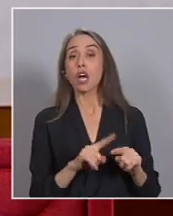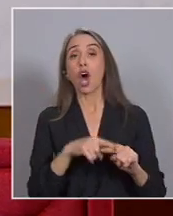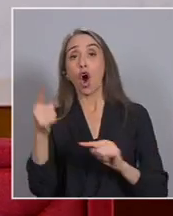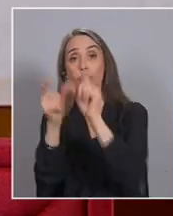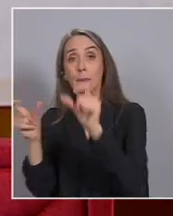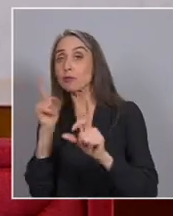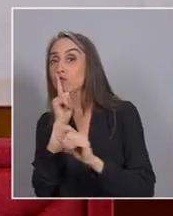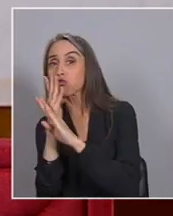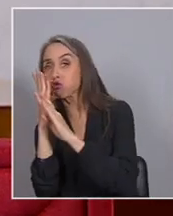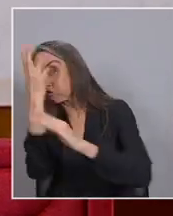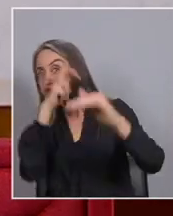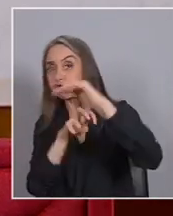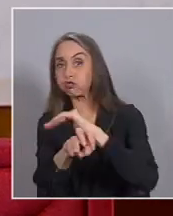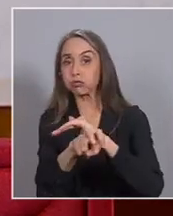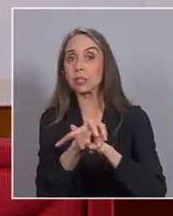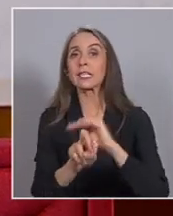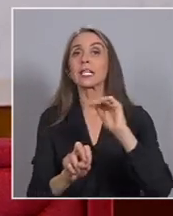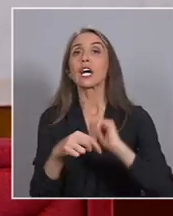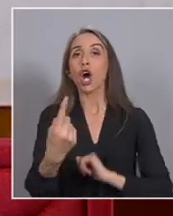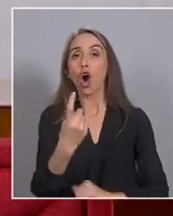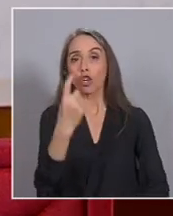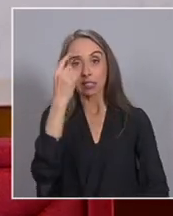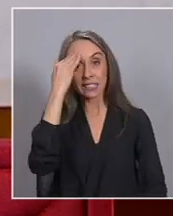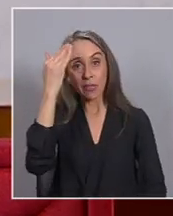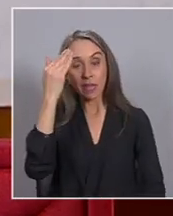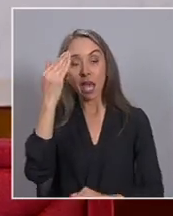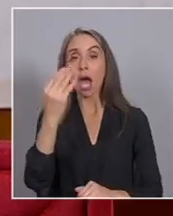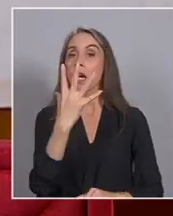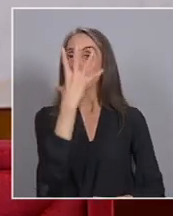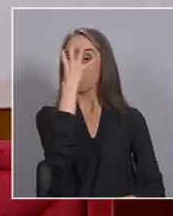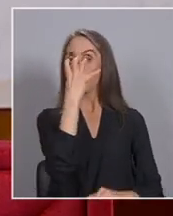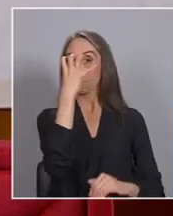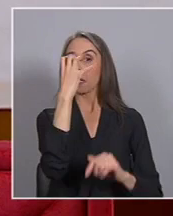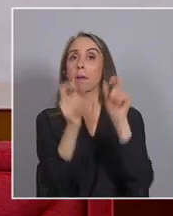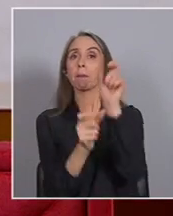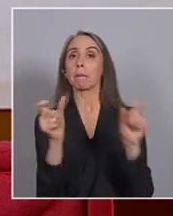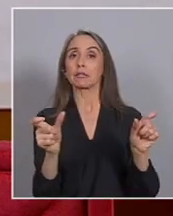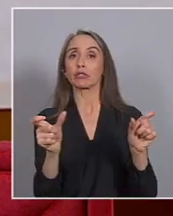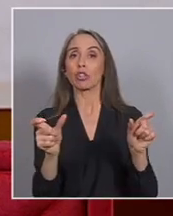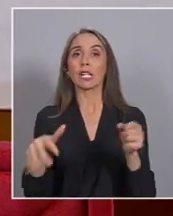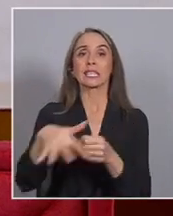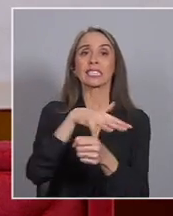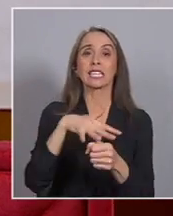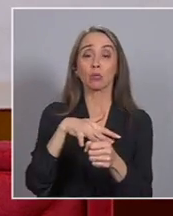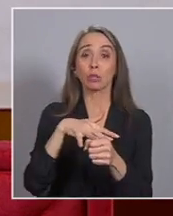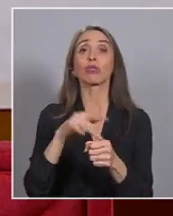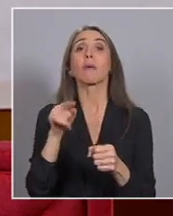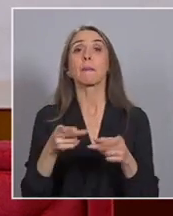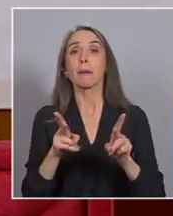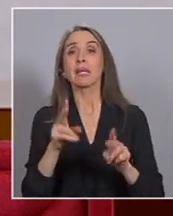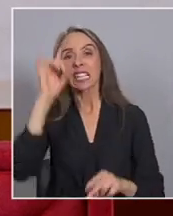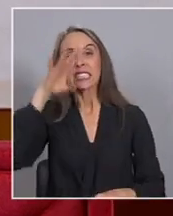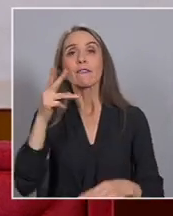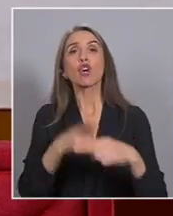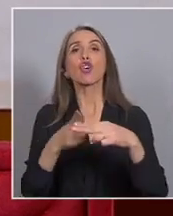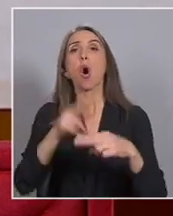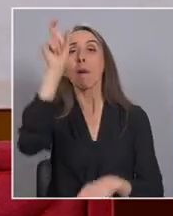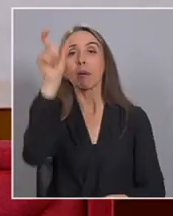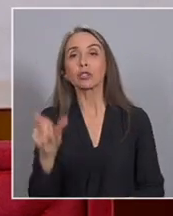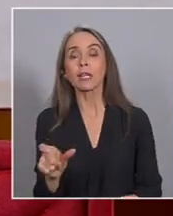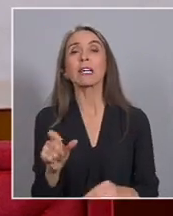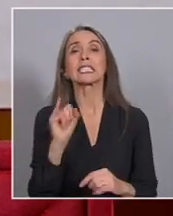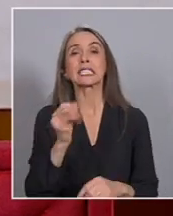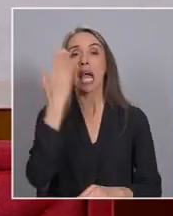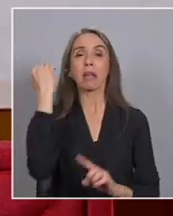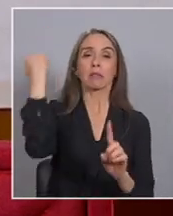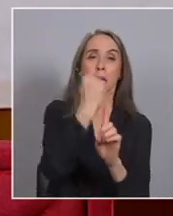en 11 días más comenzará un proceso de empadronamiento biométrico de las personas en esta situación. Esto permitirá conocer las identidades y antecedentes